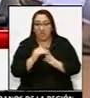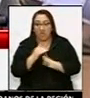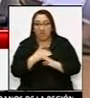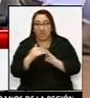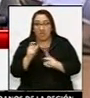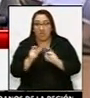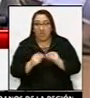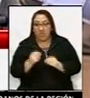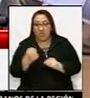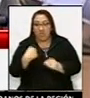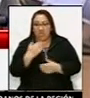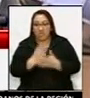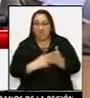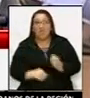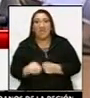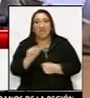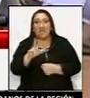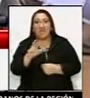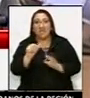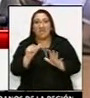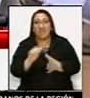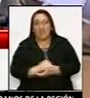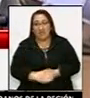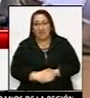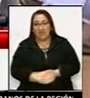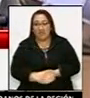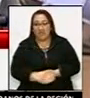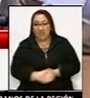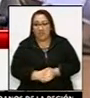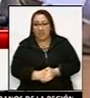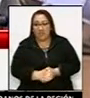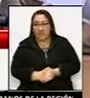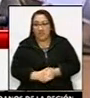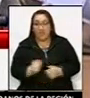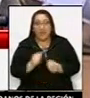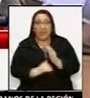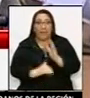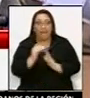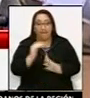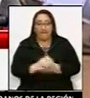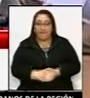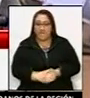7 millones y medio de electores, lo tienen que dividir entre 36. El número es más alto.